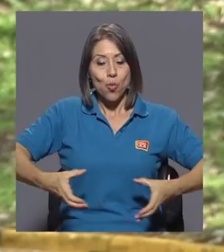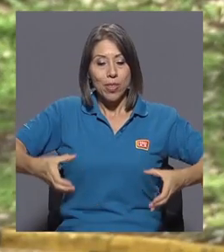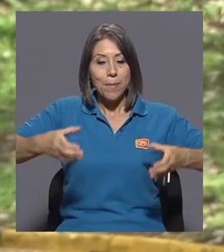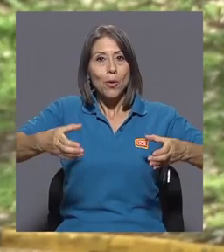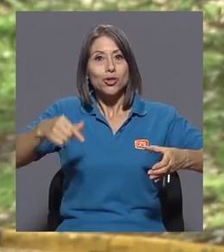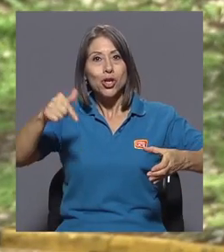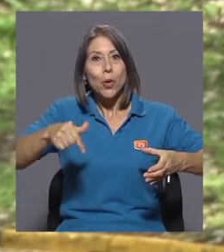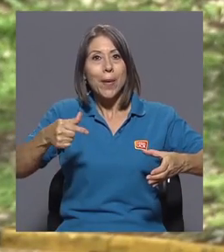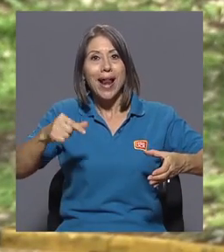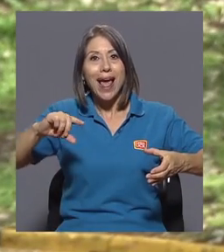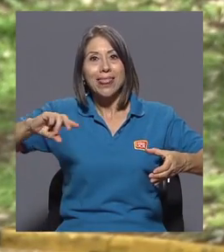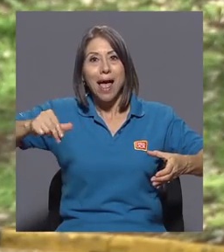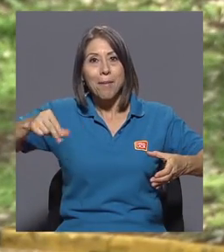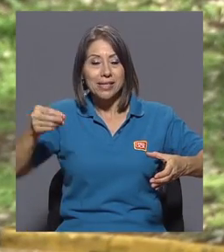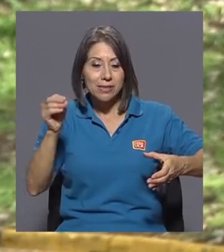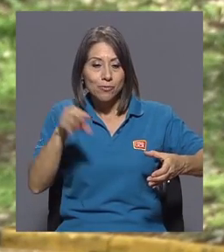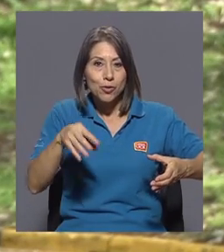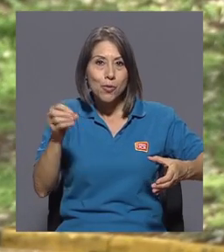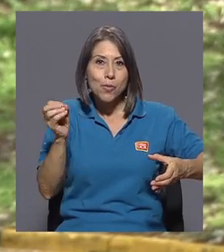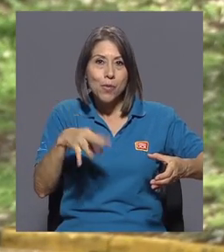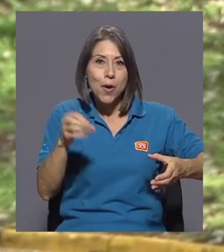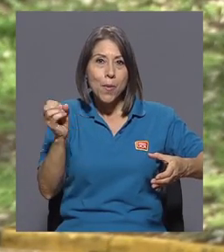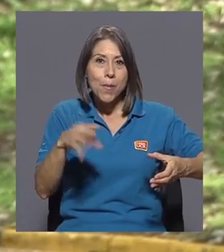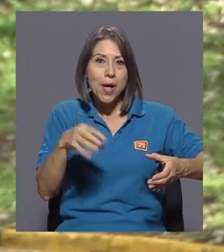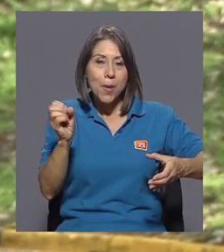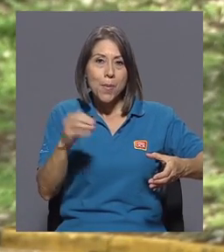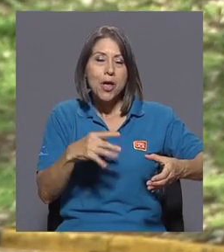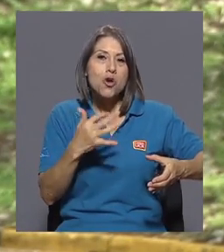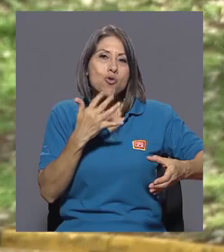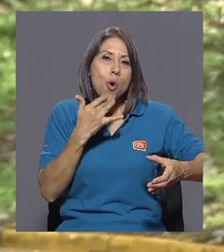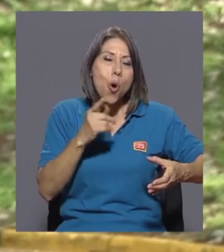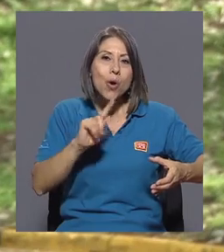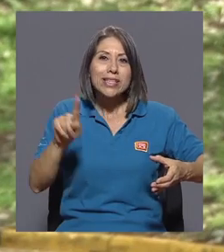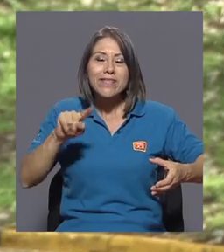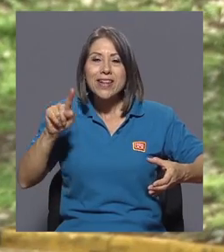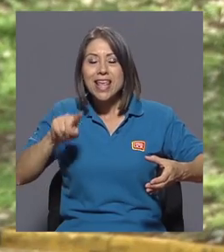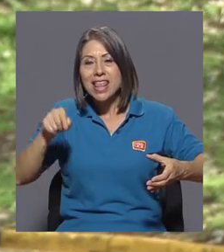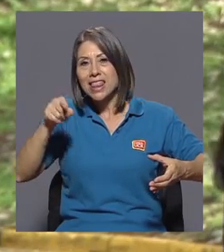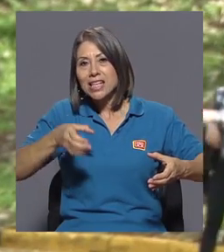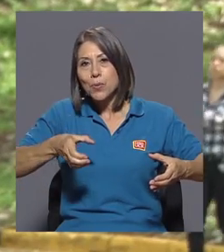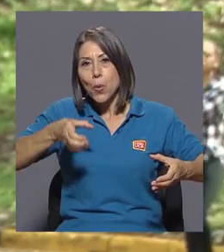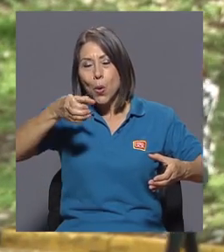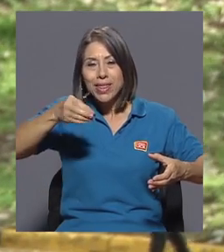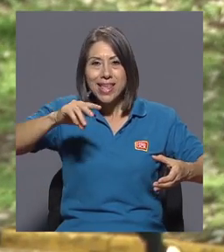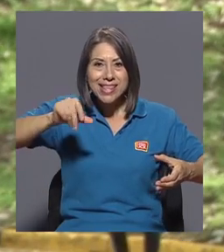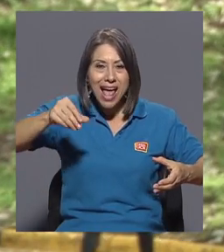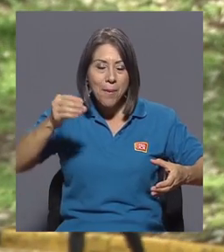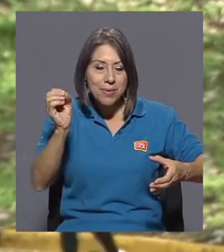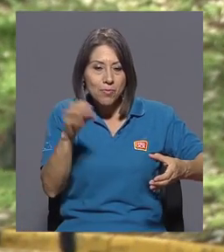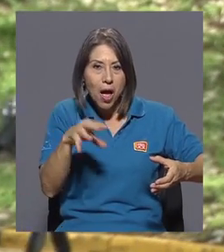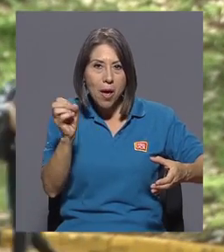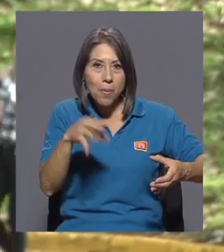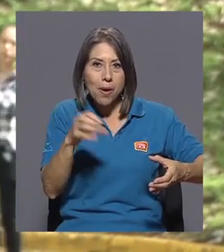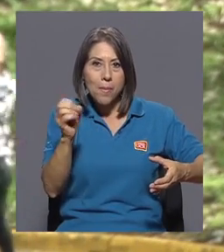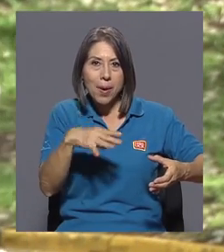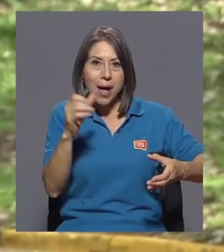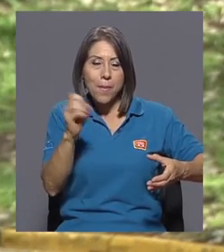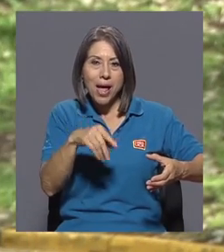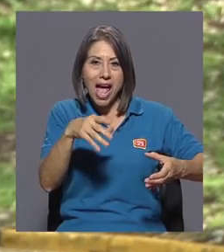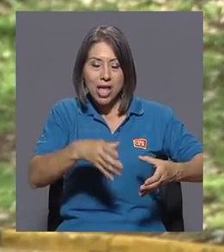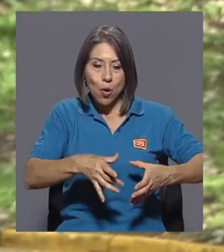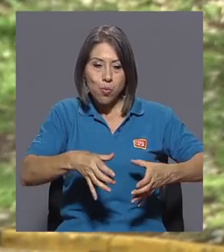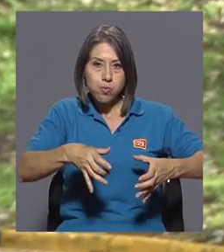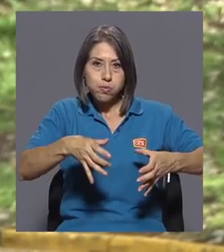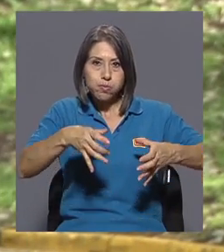¿verdad? De tapas de colores, de refrescos y de otros productos, y entonces